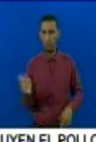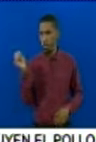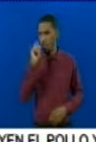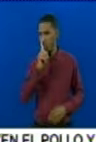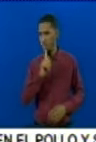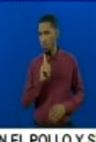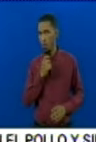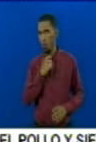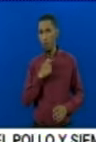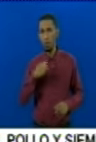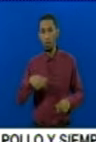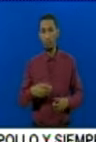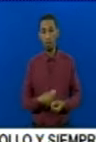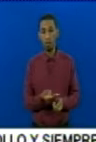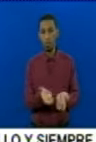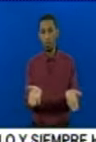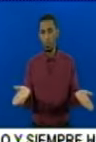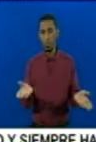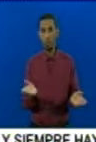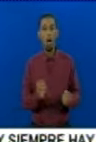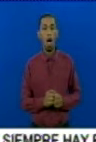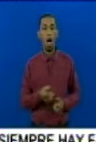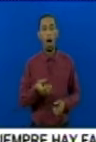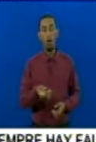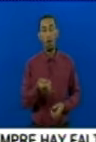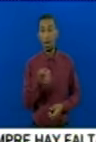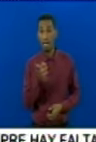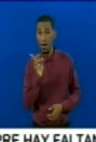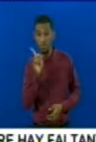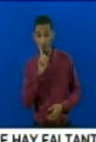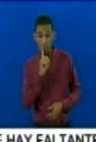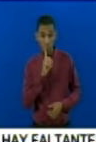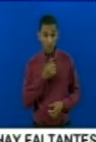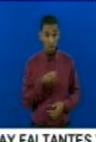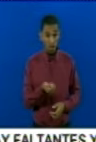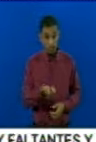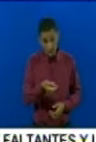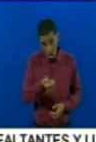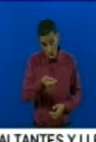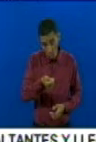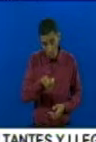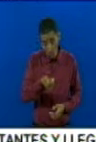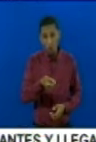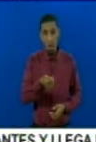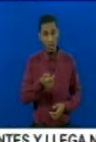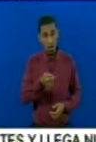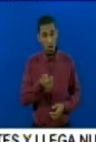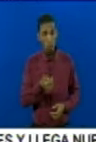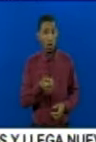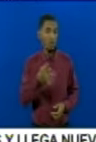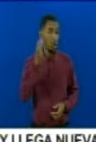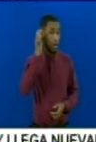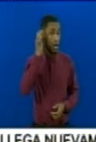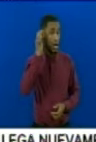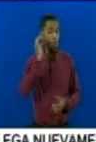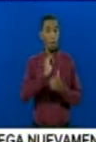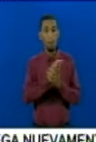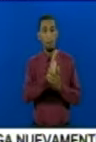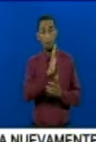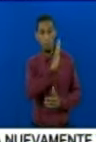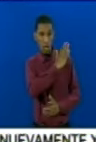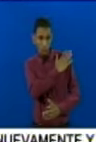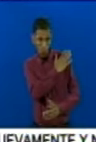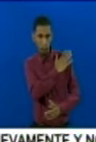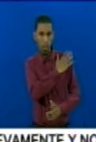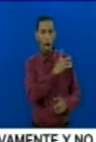Culminamos la distribución del frijol correspondiente a dos meses, febrero-marzo. Nos queda pendiente en los